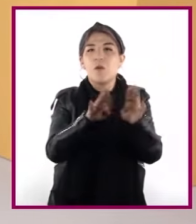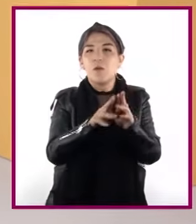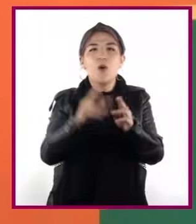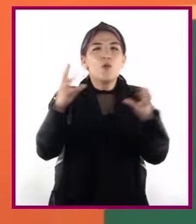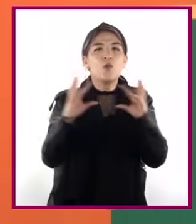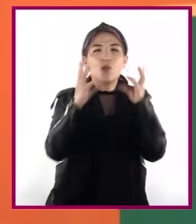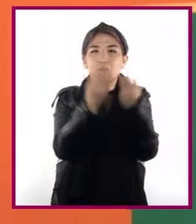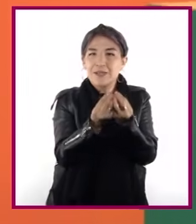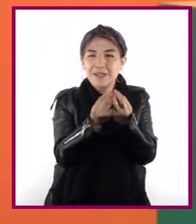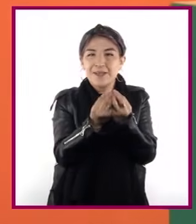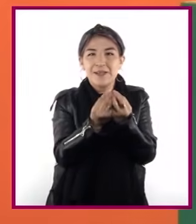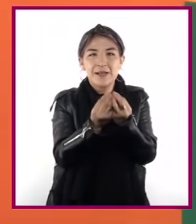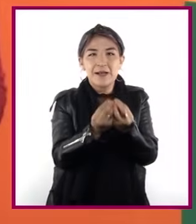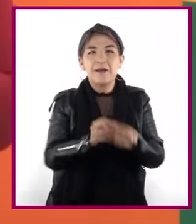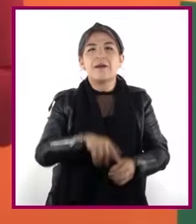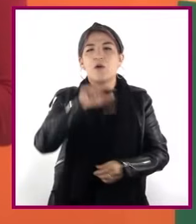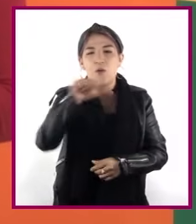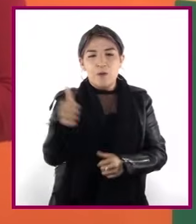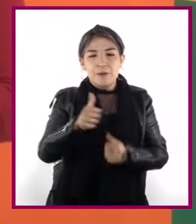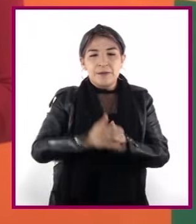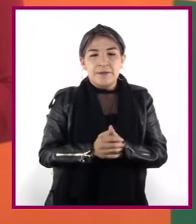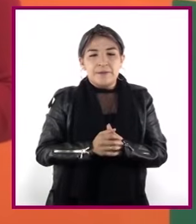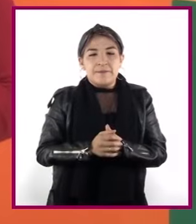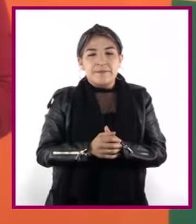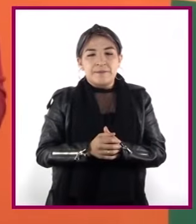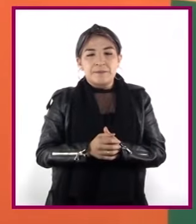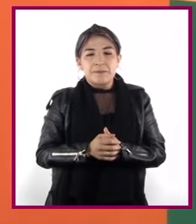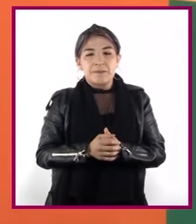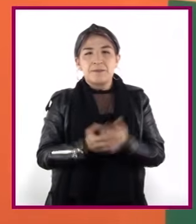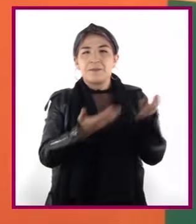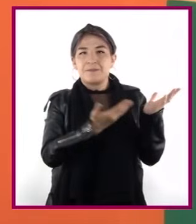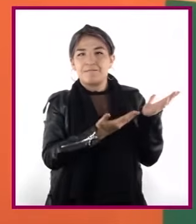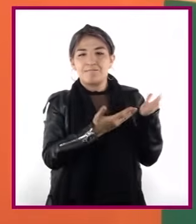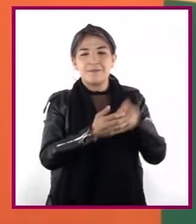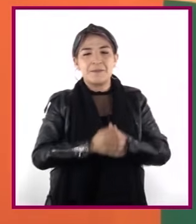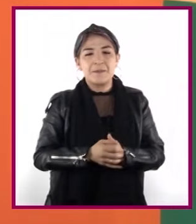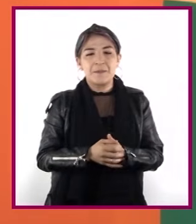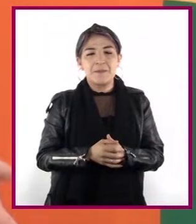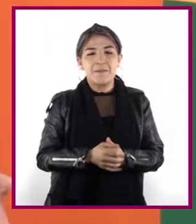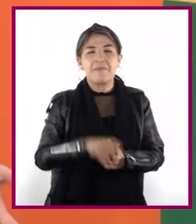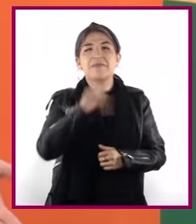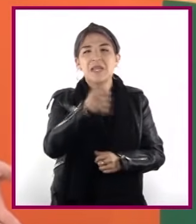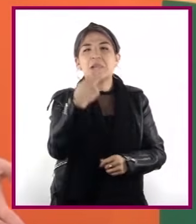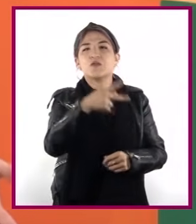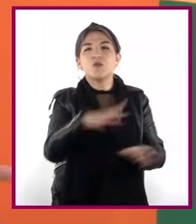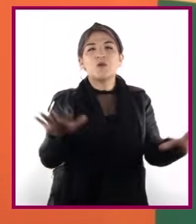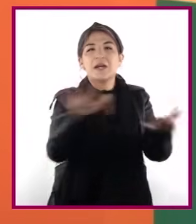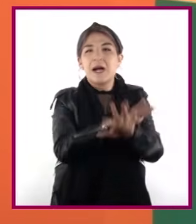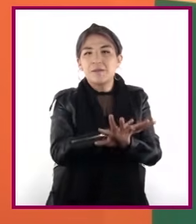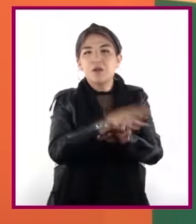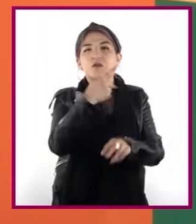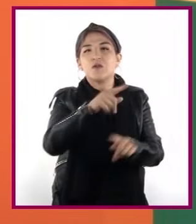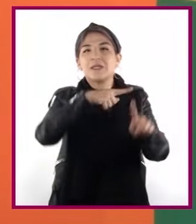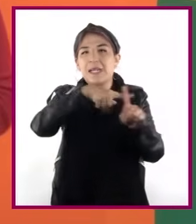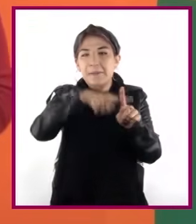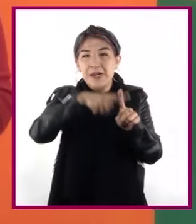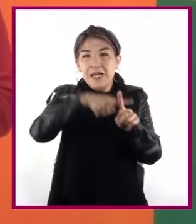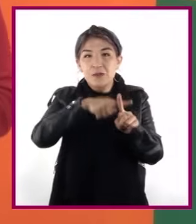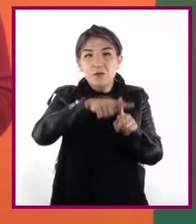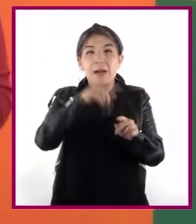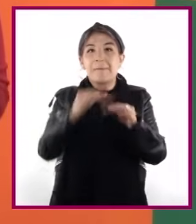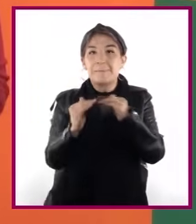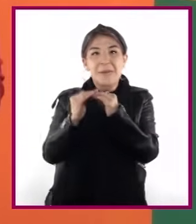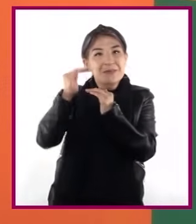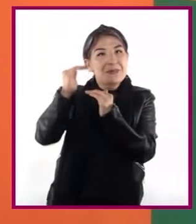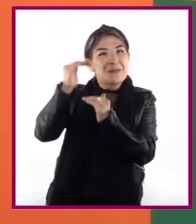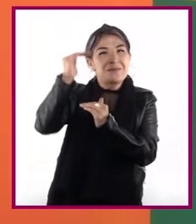unidas. La fusión, la evaporación y la sublimación son los cambios de estado que ocurren al aumentar la